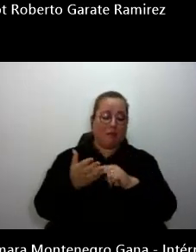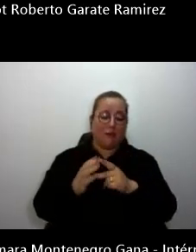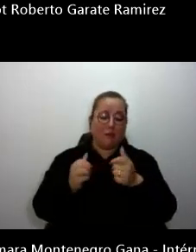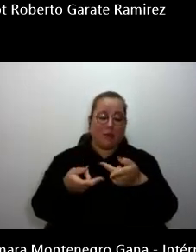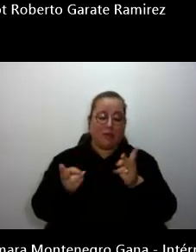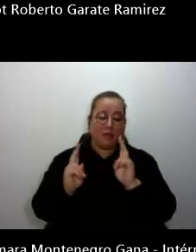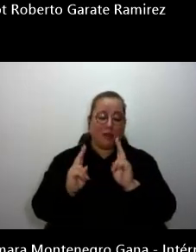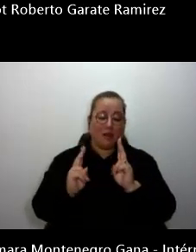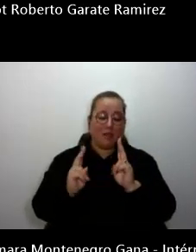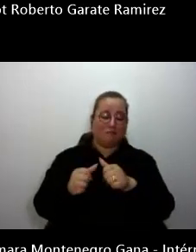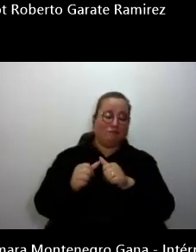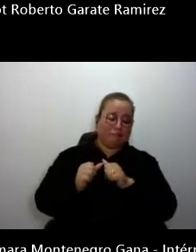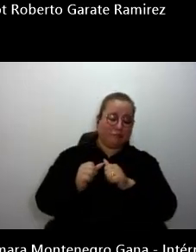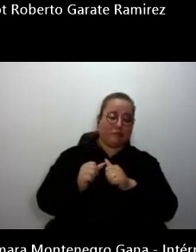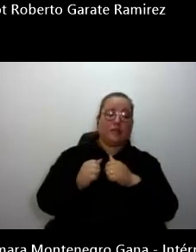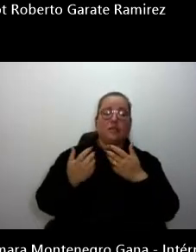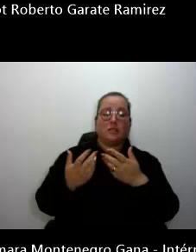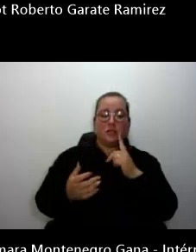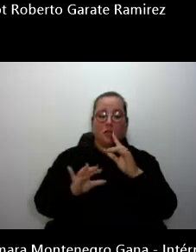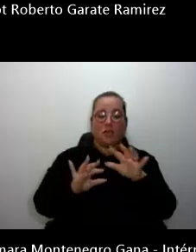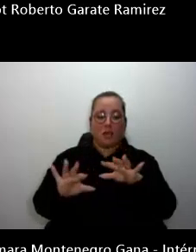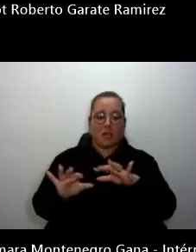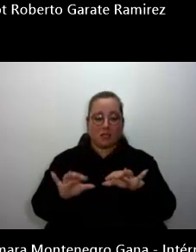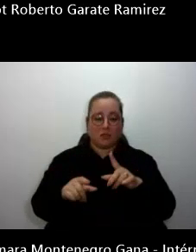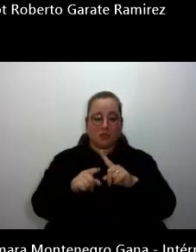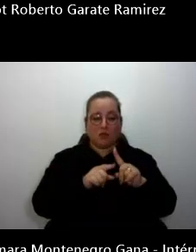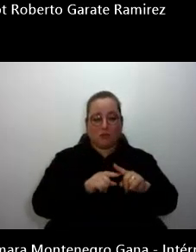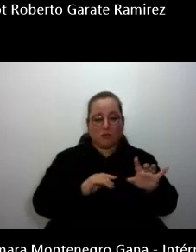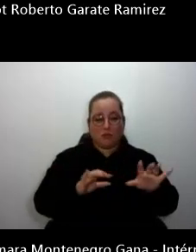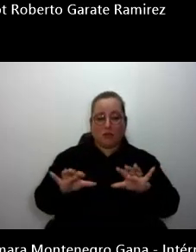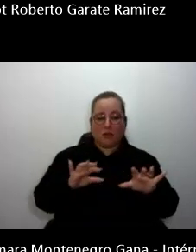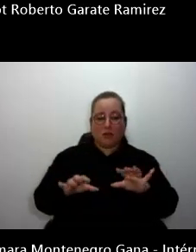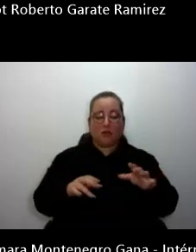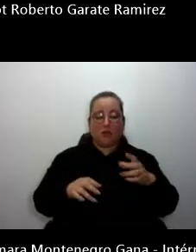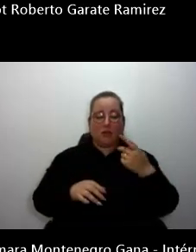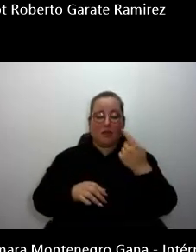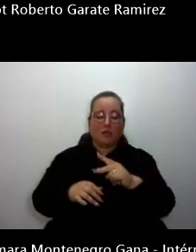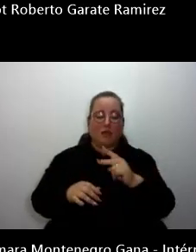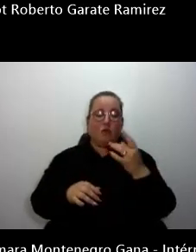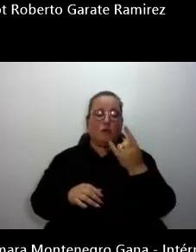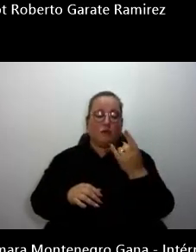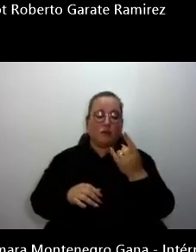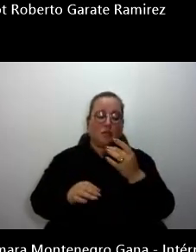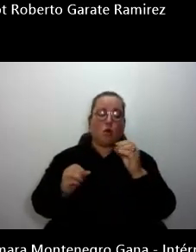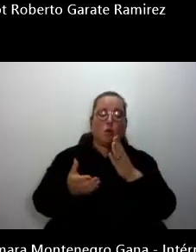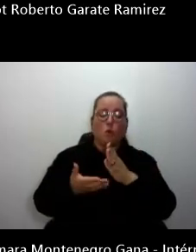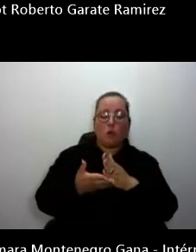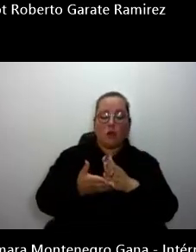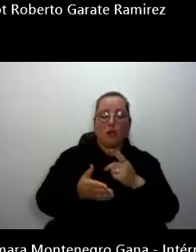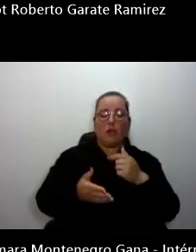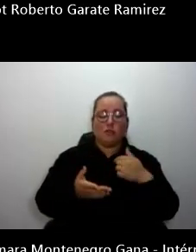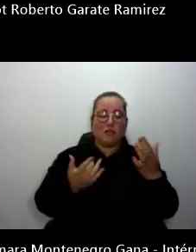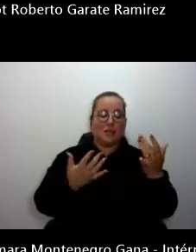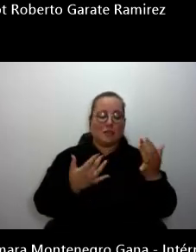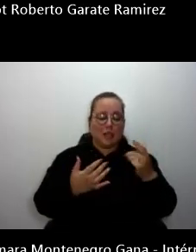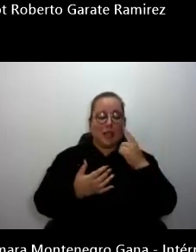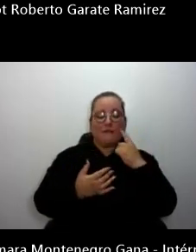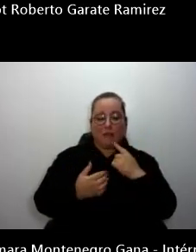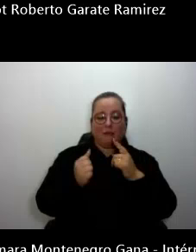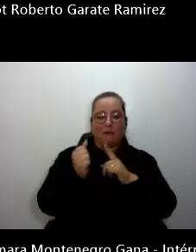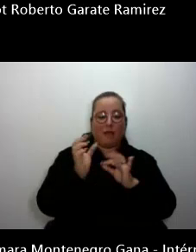eso también implica otras acciones de parte de los establecimientos. Por lo tanto, es necesario, ¿cierto?, que si es que se cita a la familia y